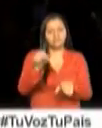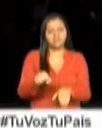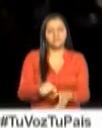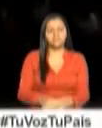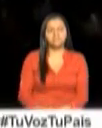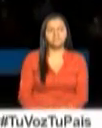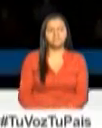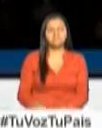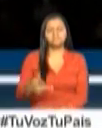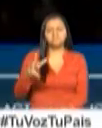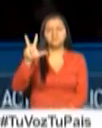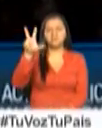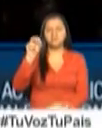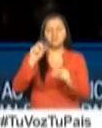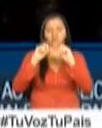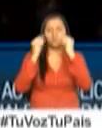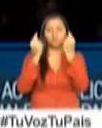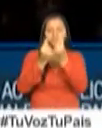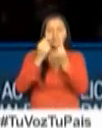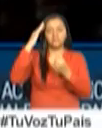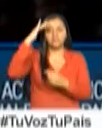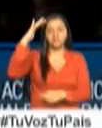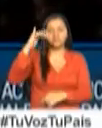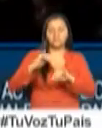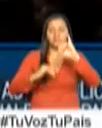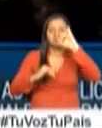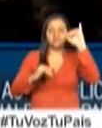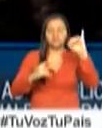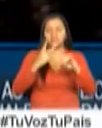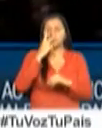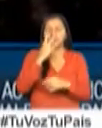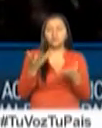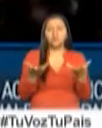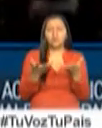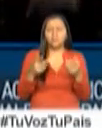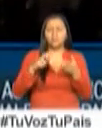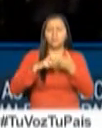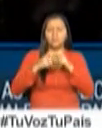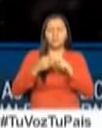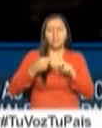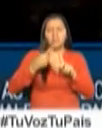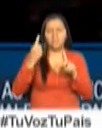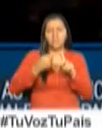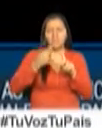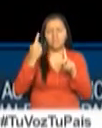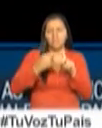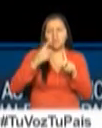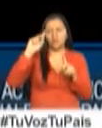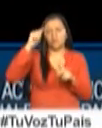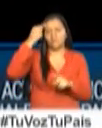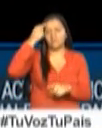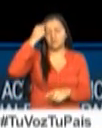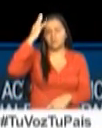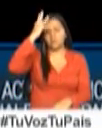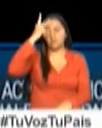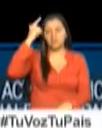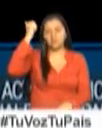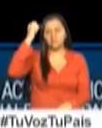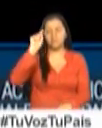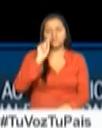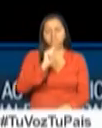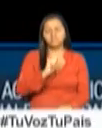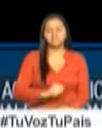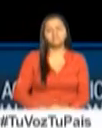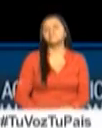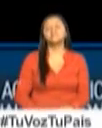Unas 30 organizaciones sociales de izquierda se reunieron para condenar la arremetida contra el gobierno de la presidenta constitucional